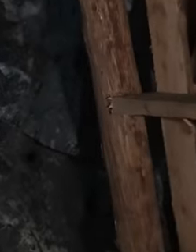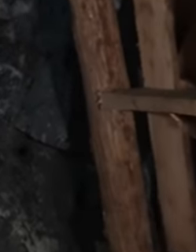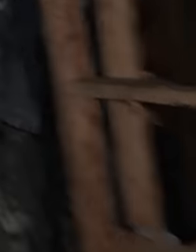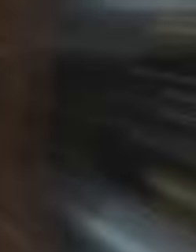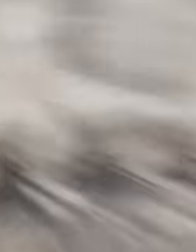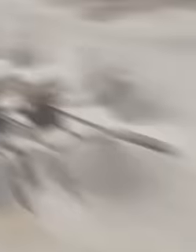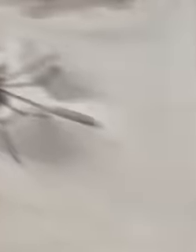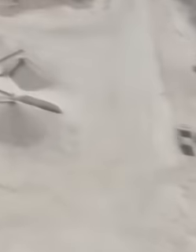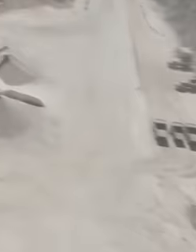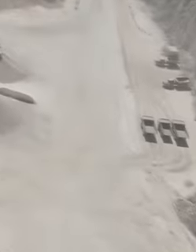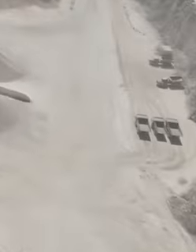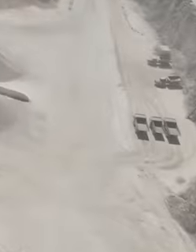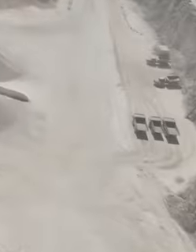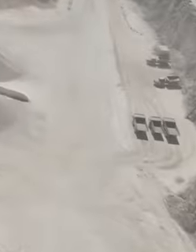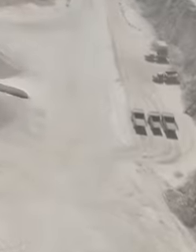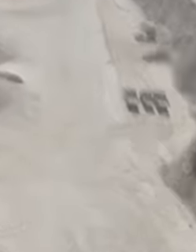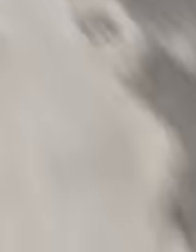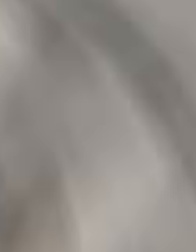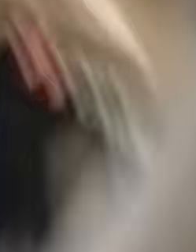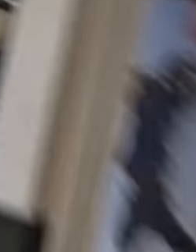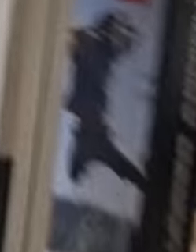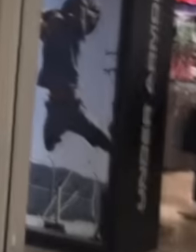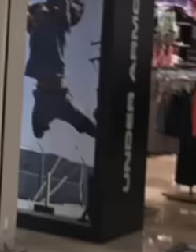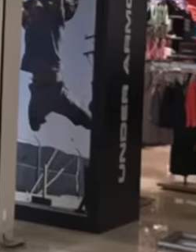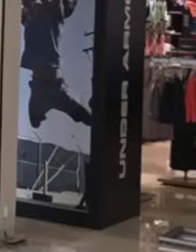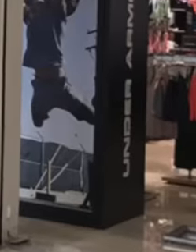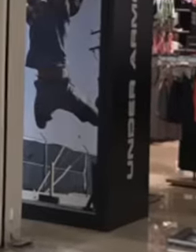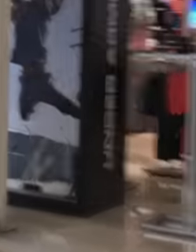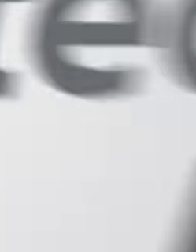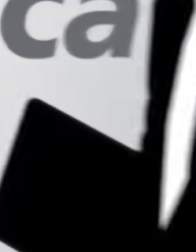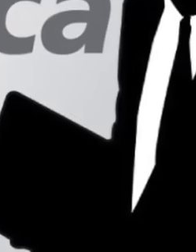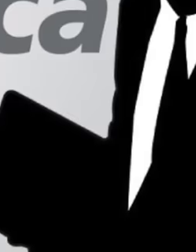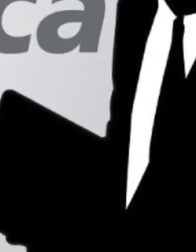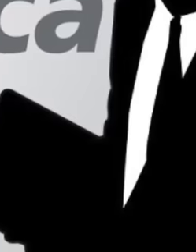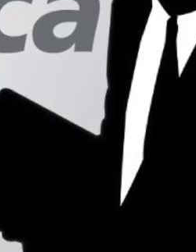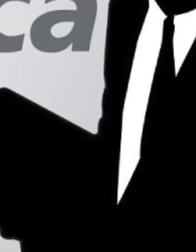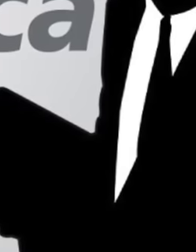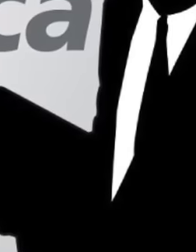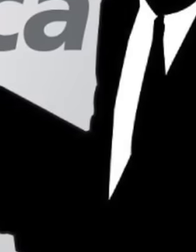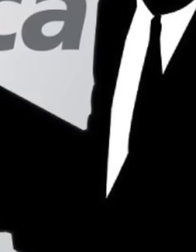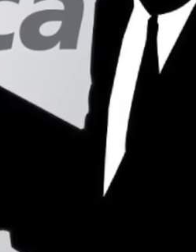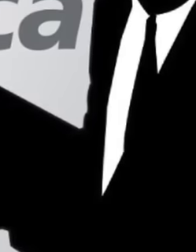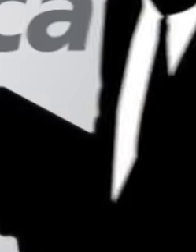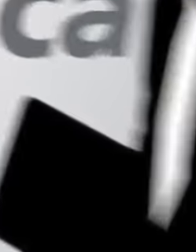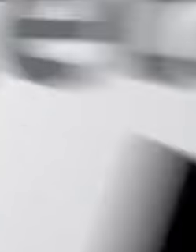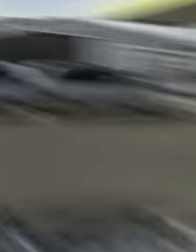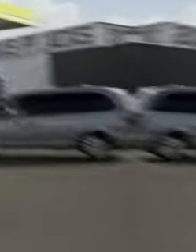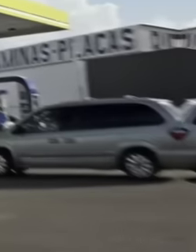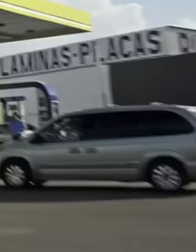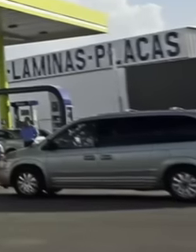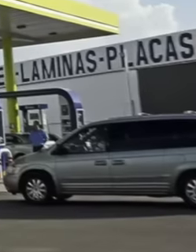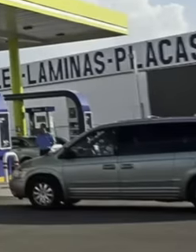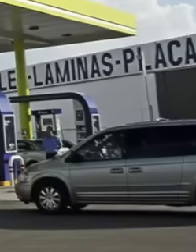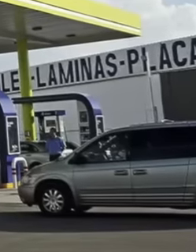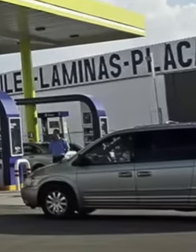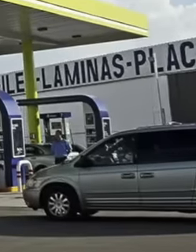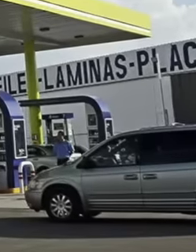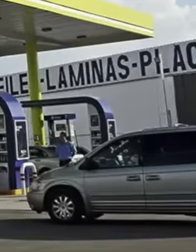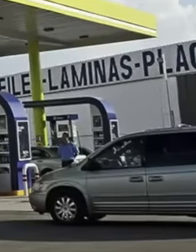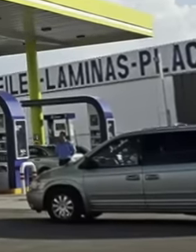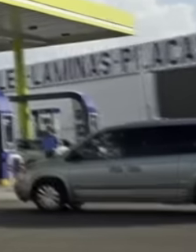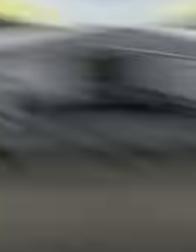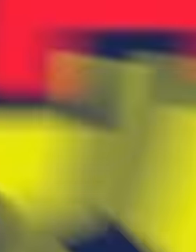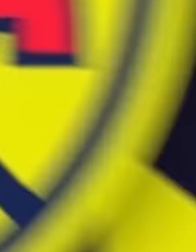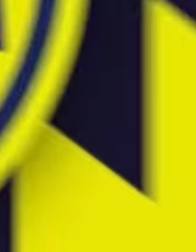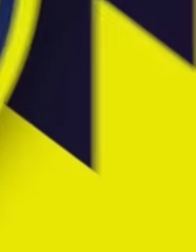mineras, cementeras, tiendas departamentales, bancos, cajas de ahorro, gasolineras, equipos de